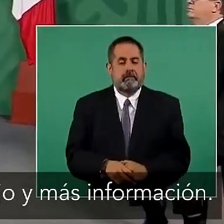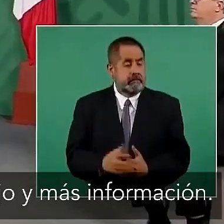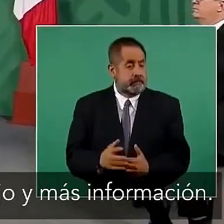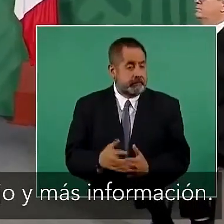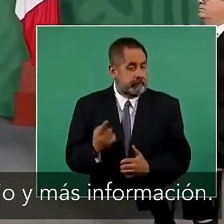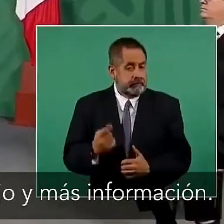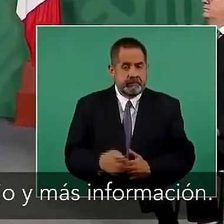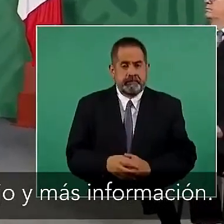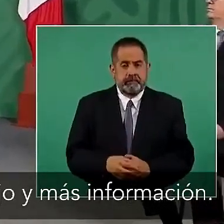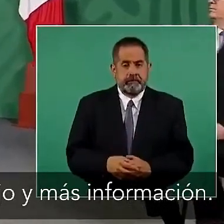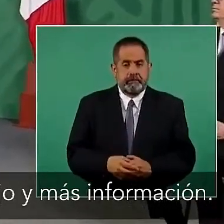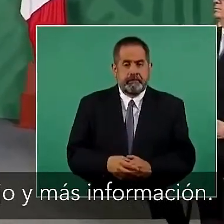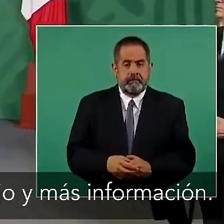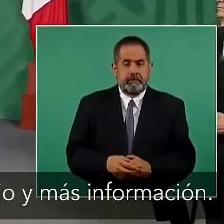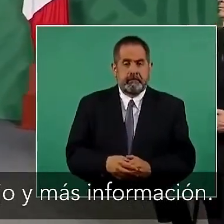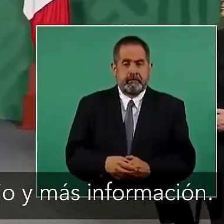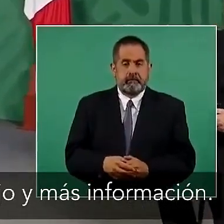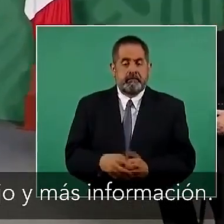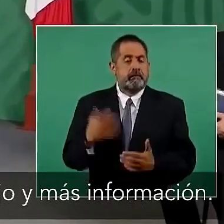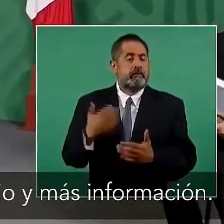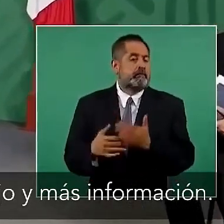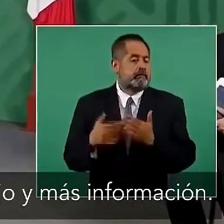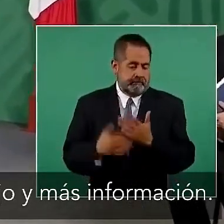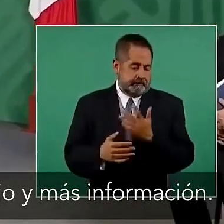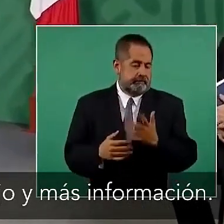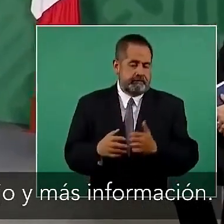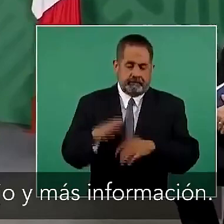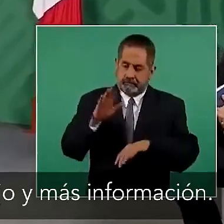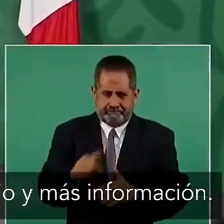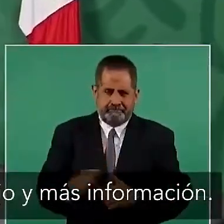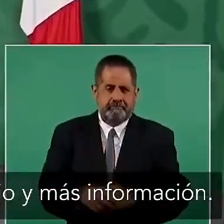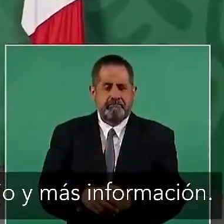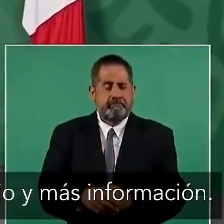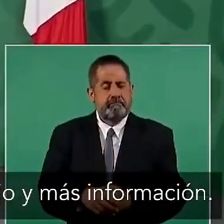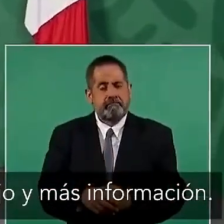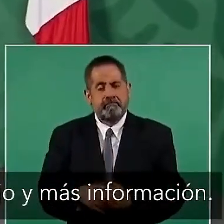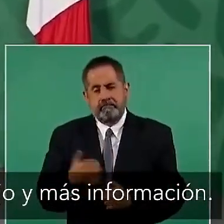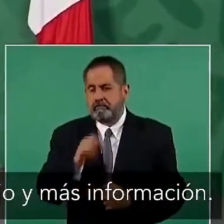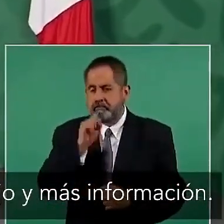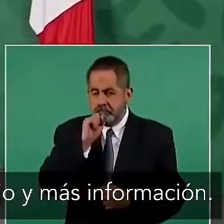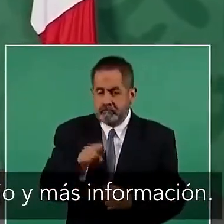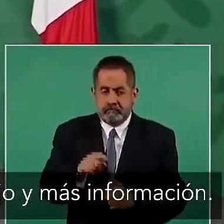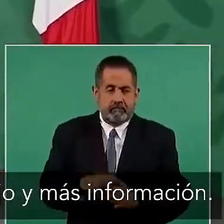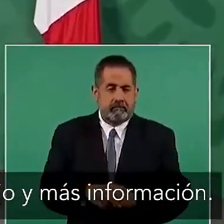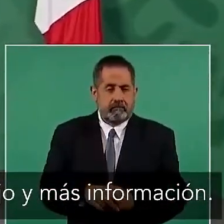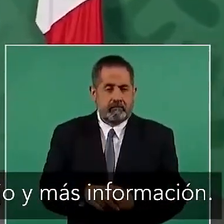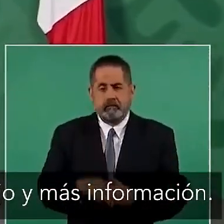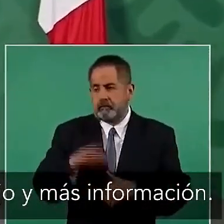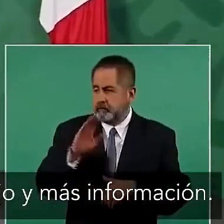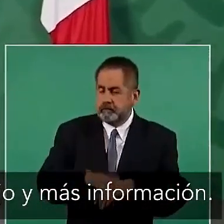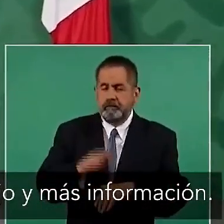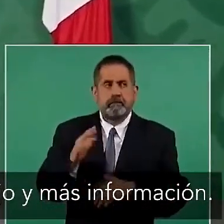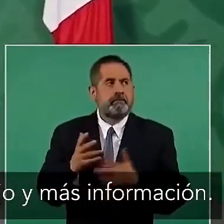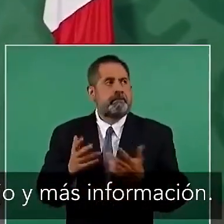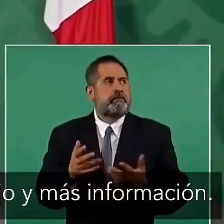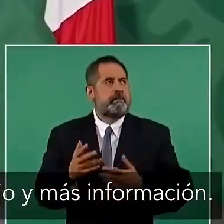porque faltó más trabajo y más